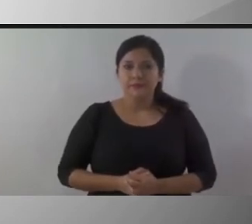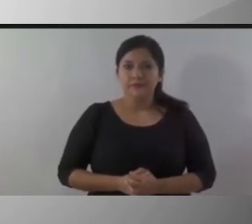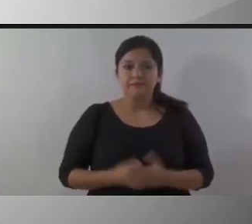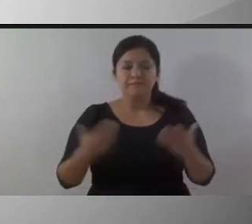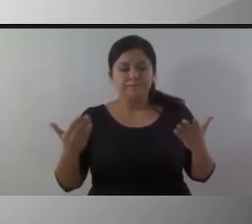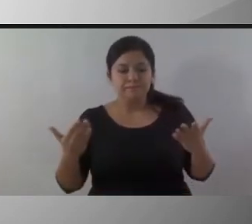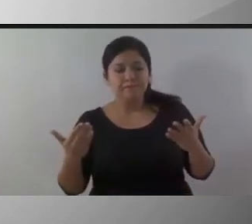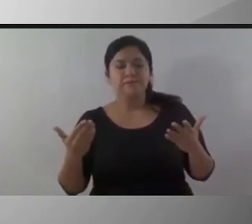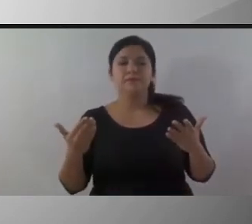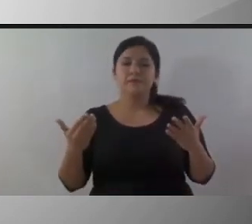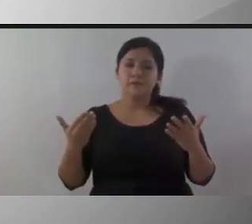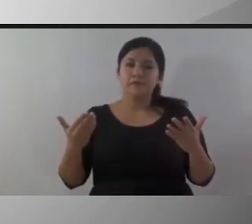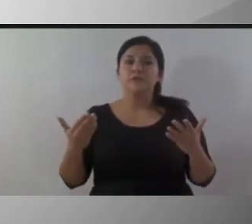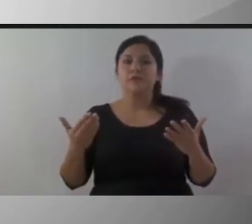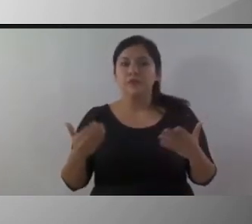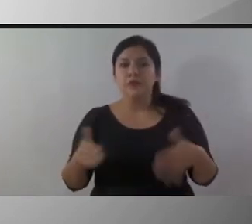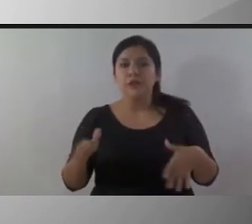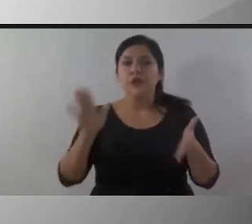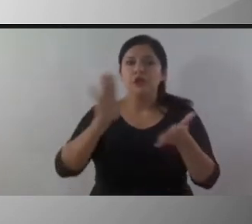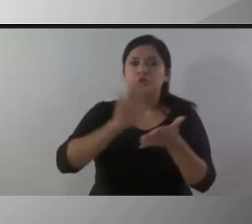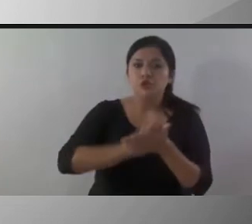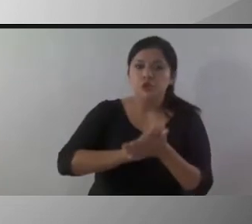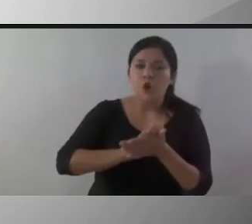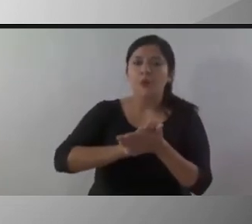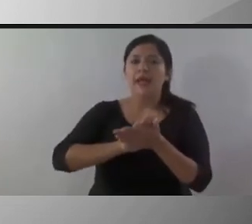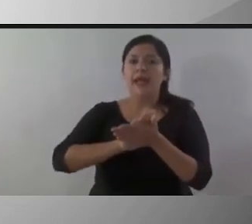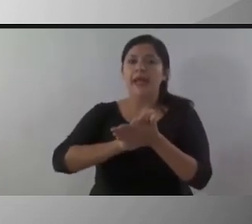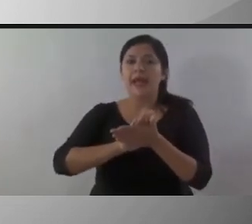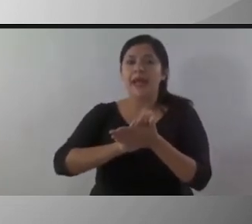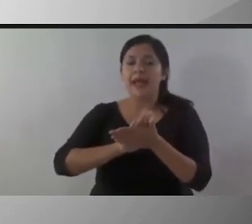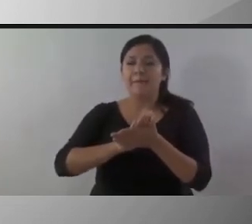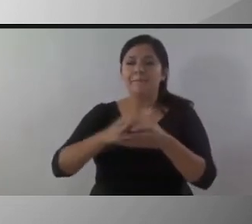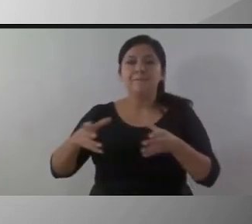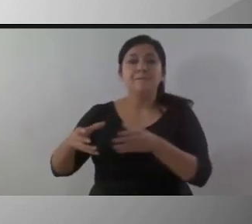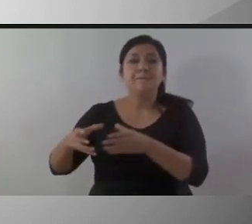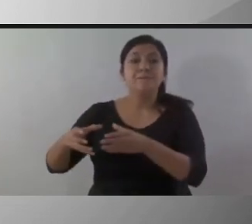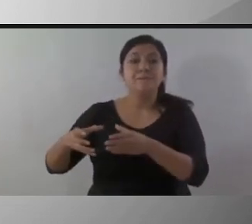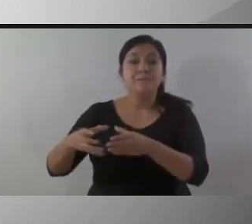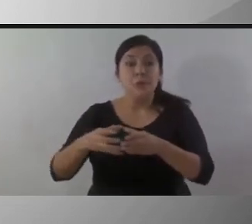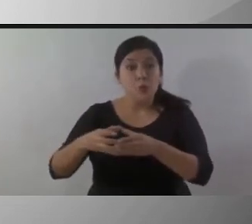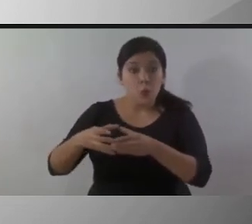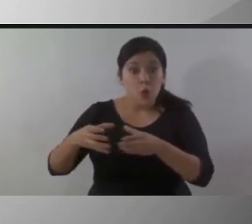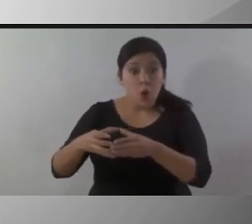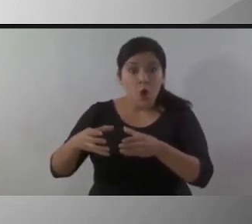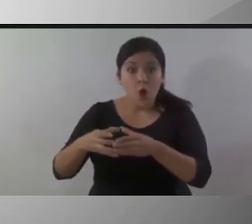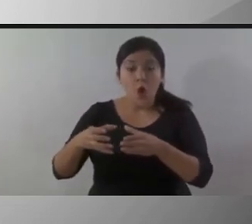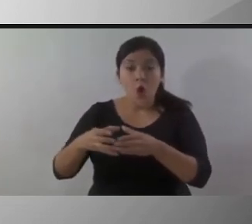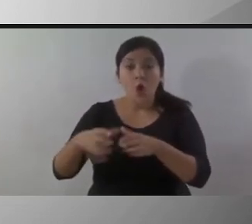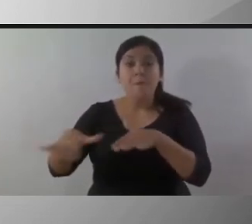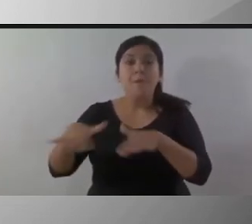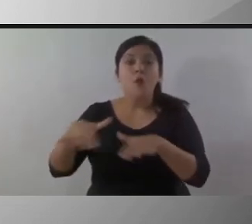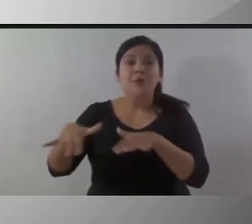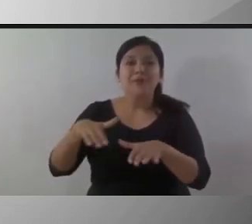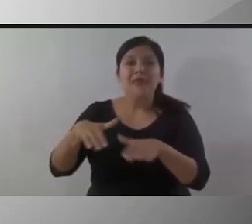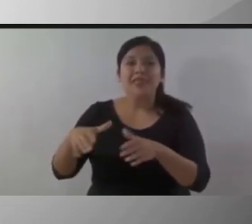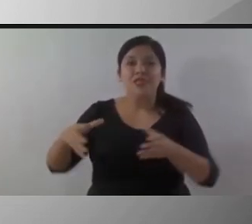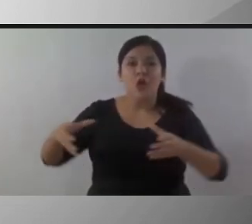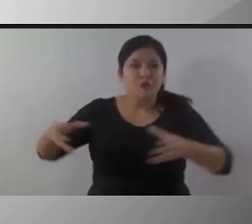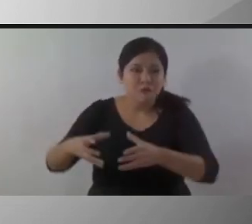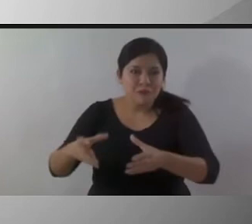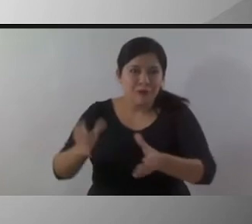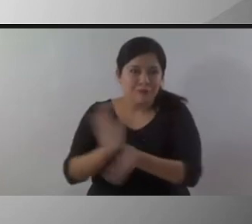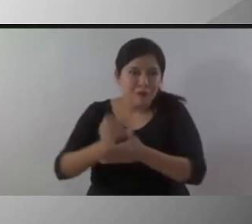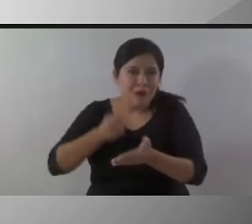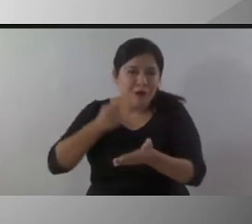En términos de posibilidades, el movimiento intersex es un movimiento